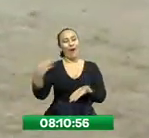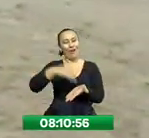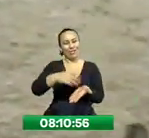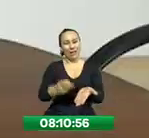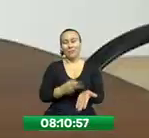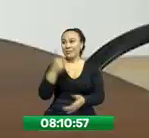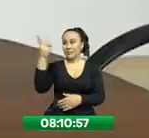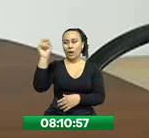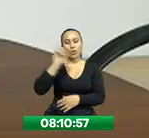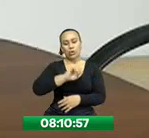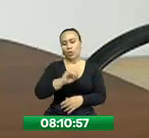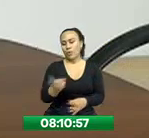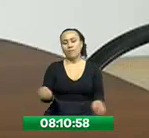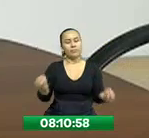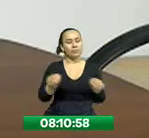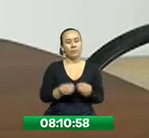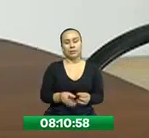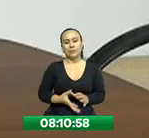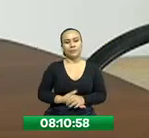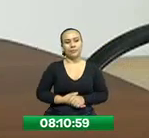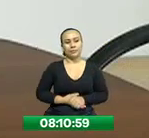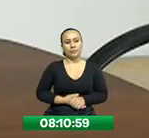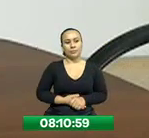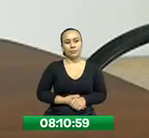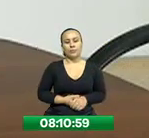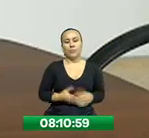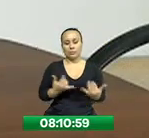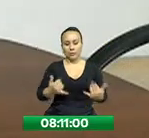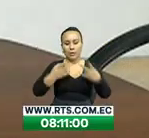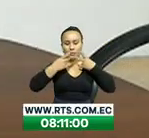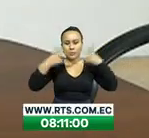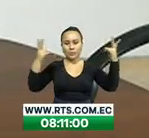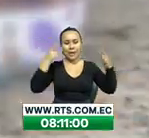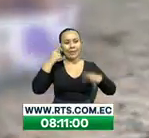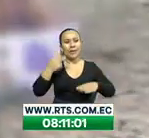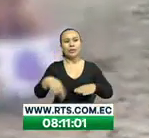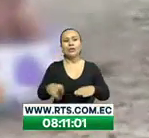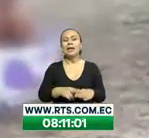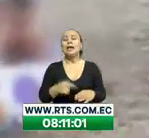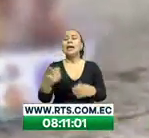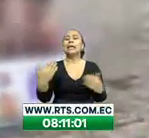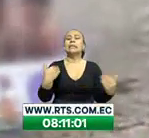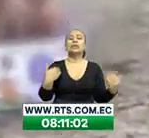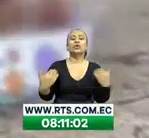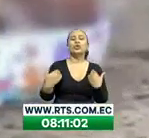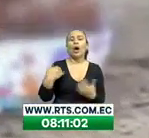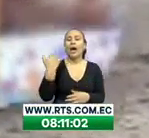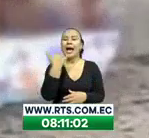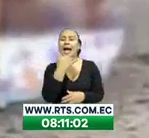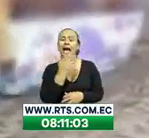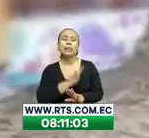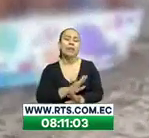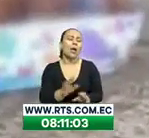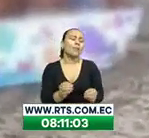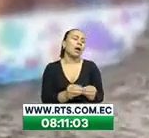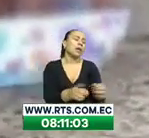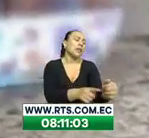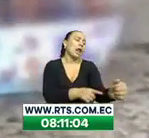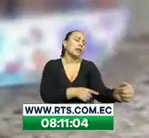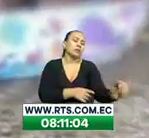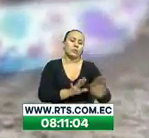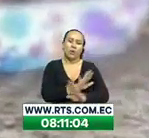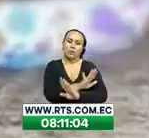repitan. A nivel nacional se está dando eso, ese show. Lo vienen haciendo los cómics, sí, una traición.